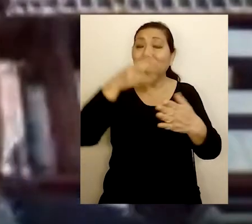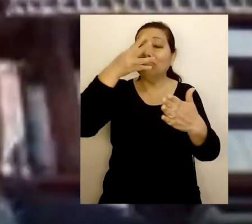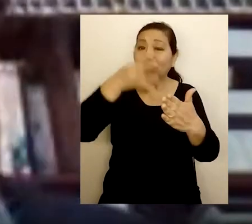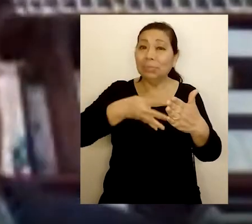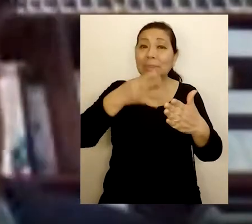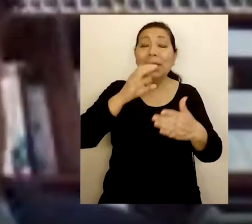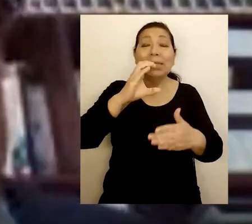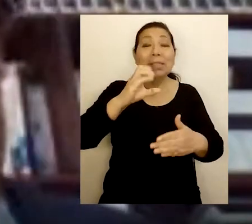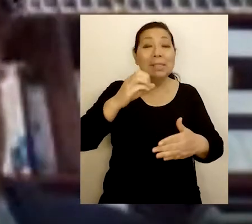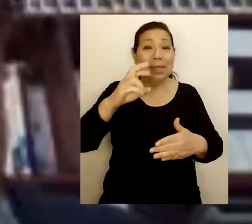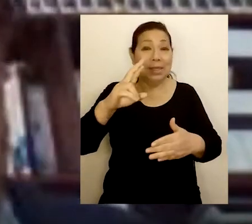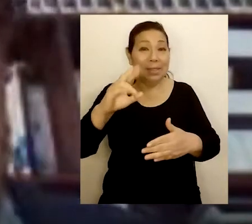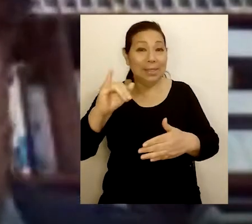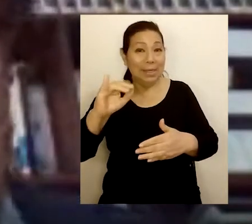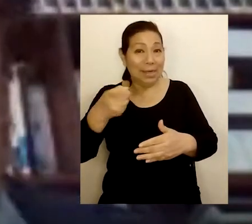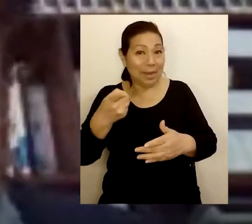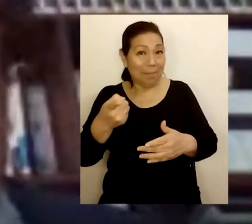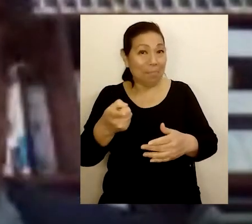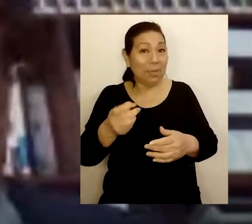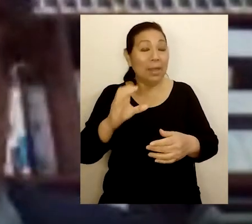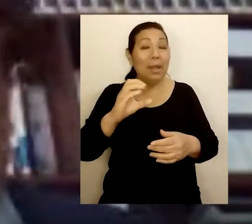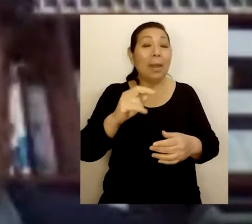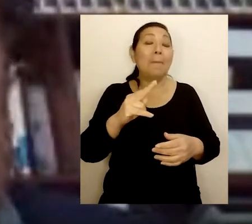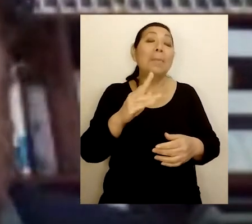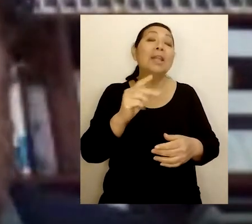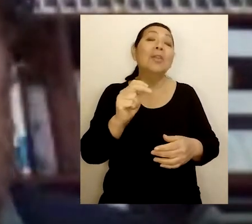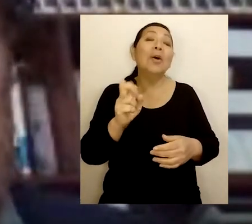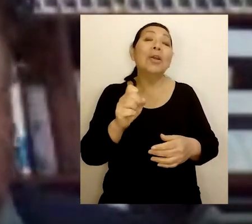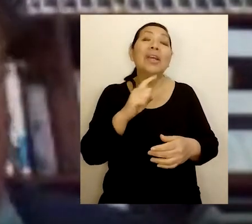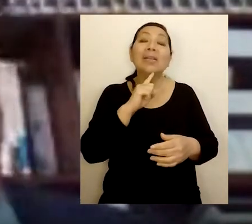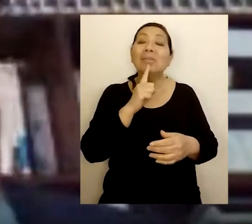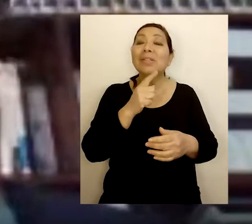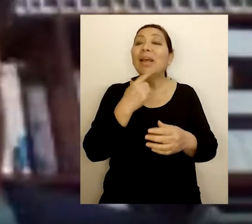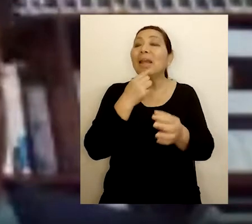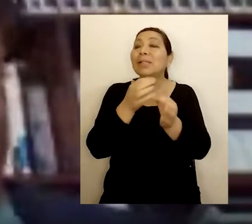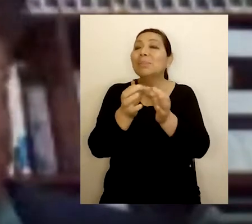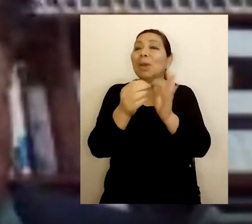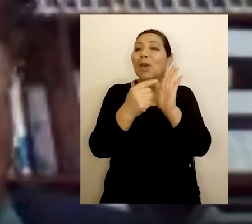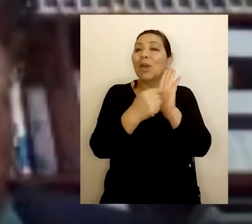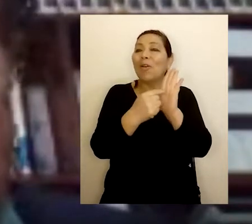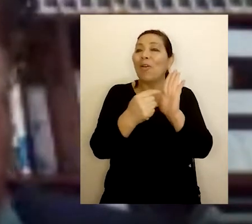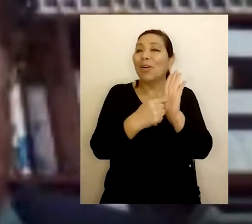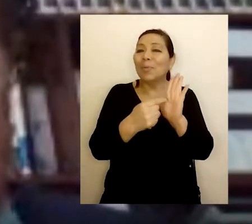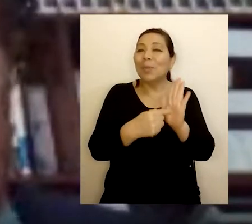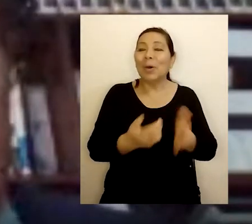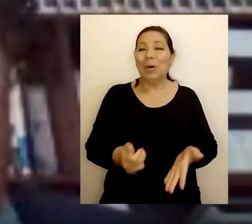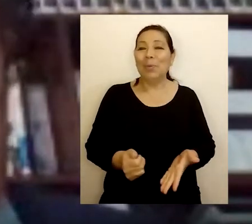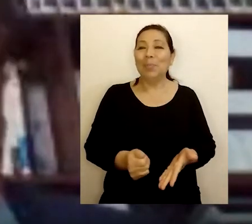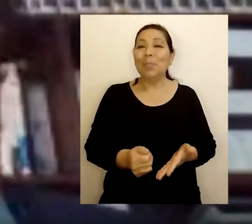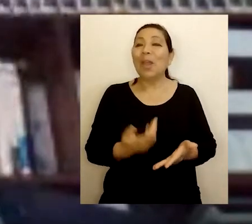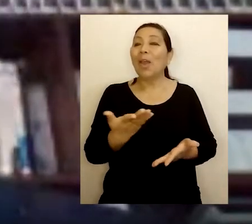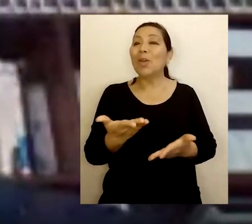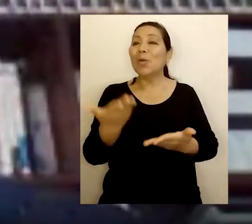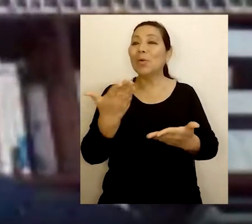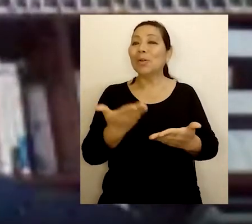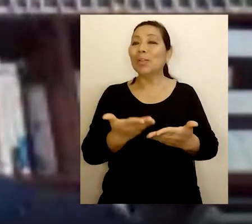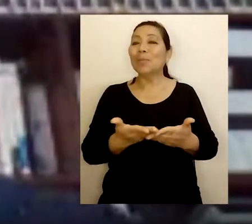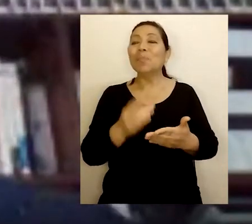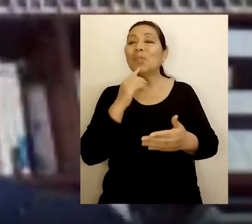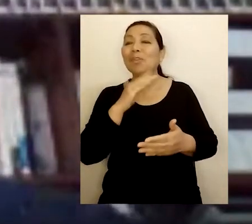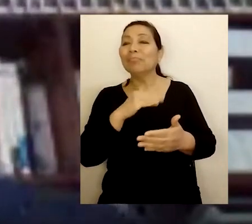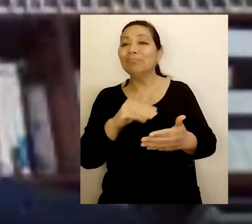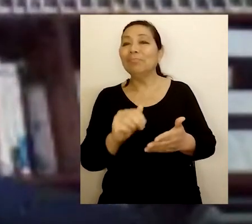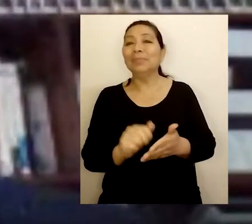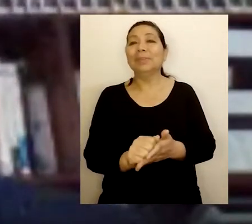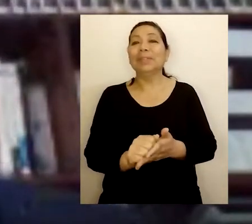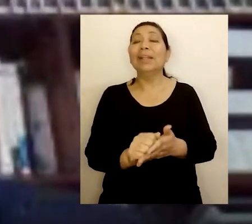la señora Cecilia Isabel Chacón de Notori, se fundamentó, señores magistrados, en un acto de